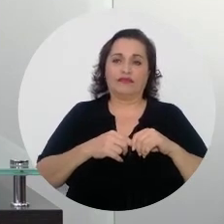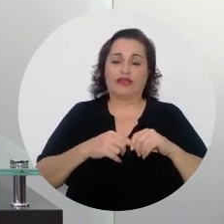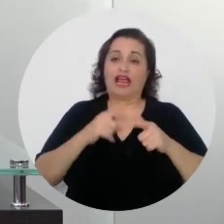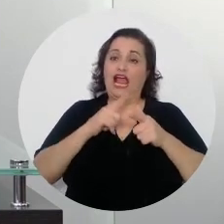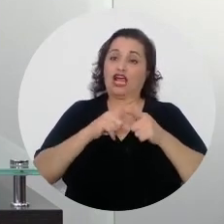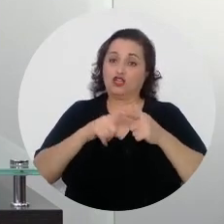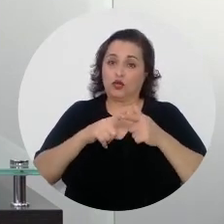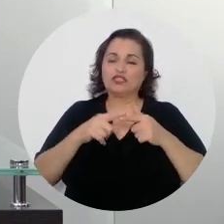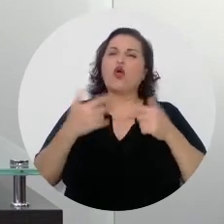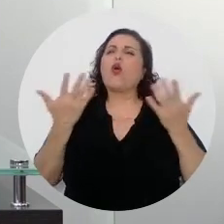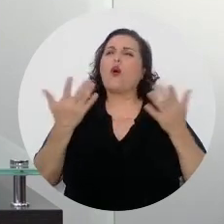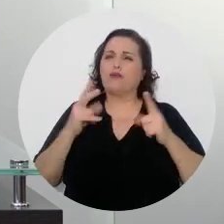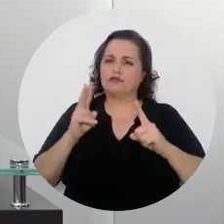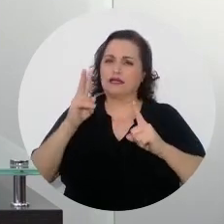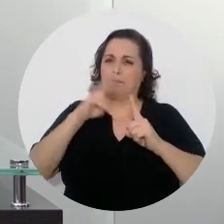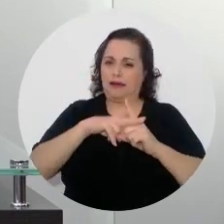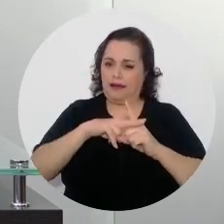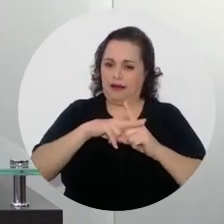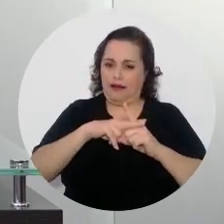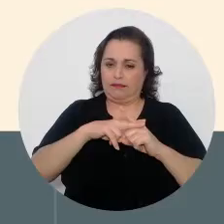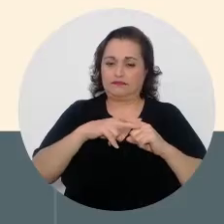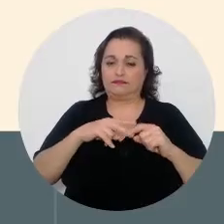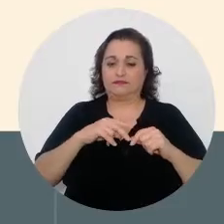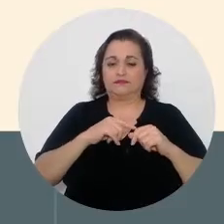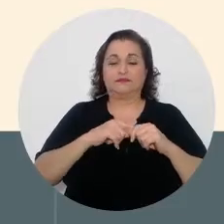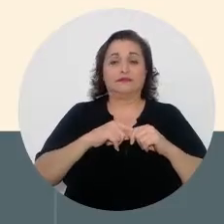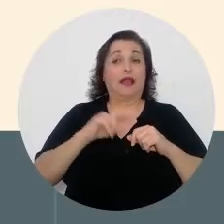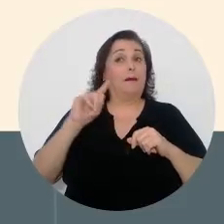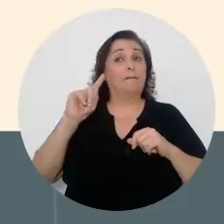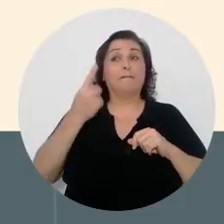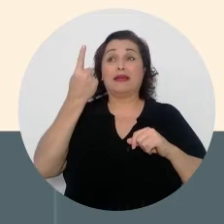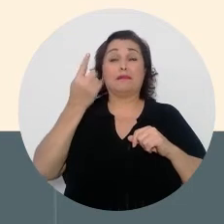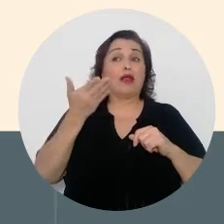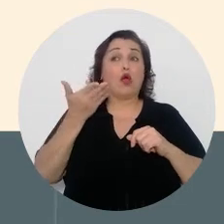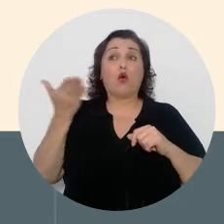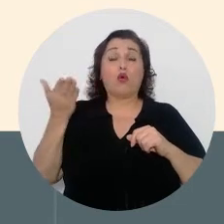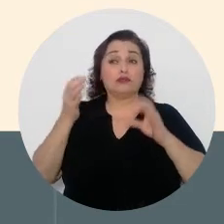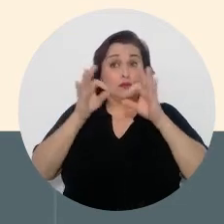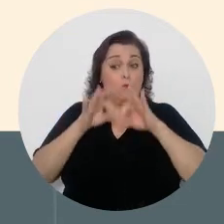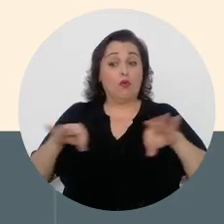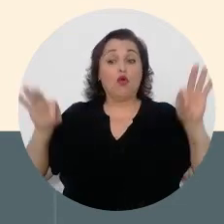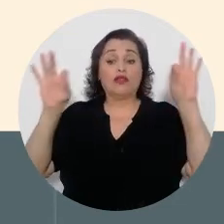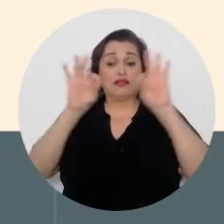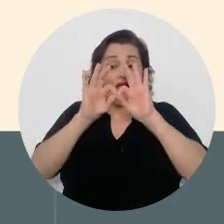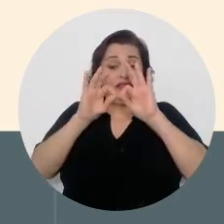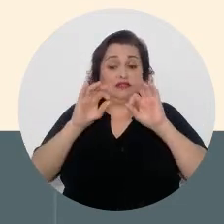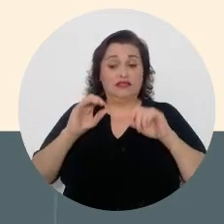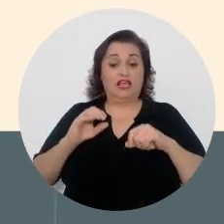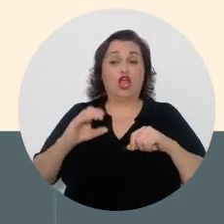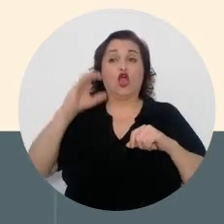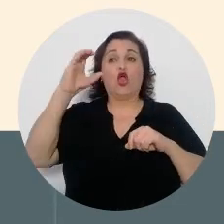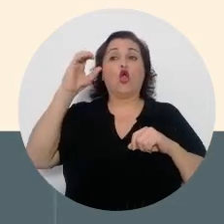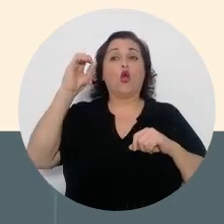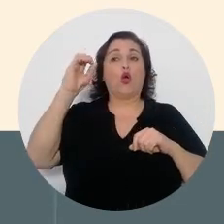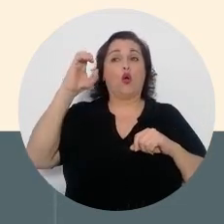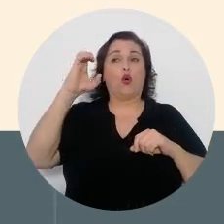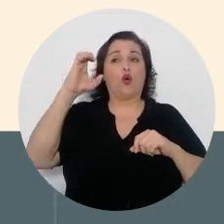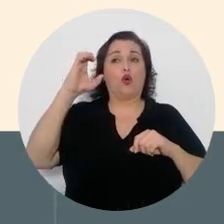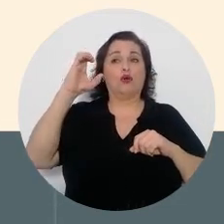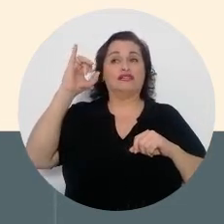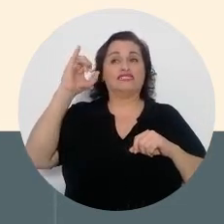Siendo así, vamos a ver cómo se aplica. Y el primer elemento importante es el